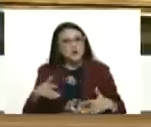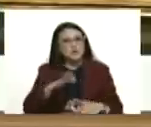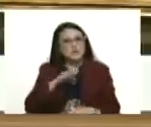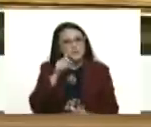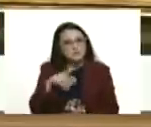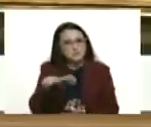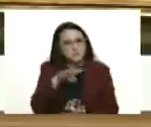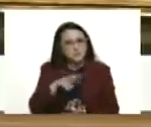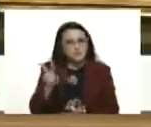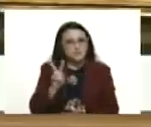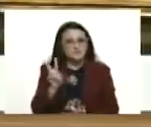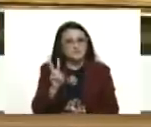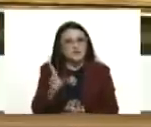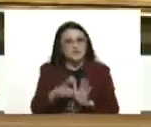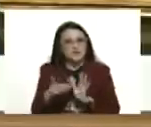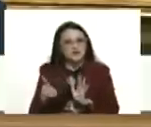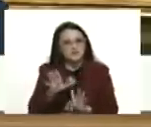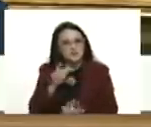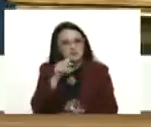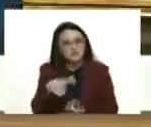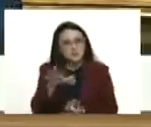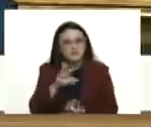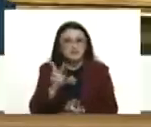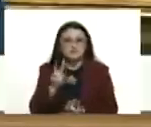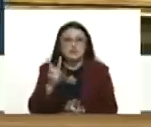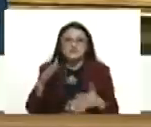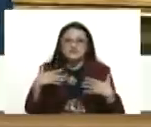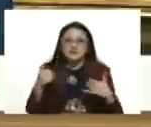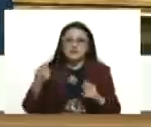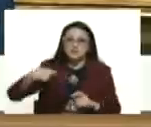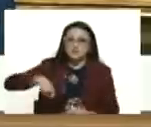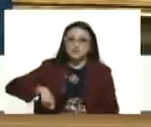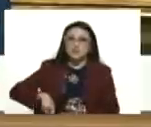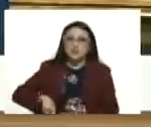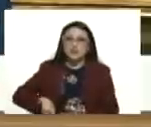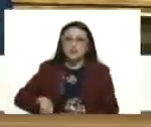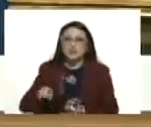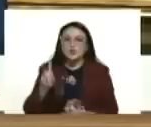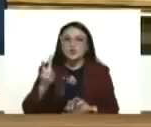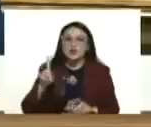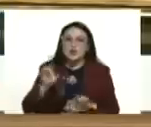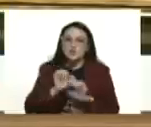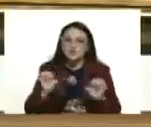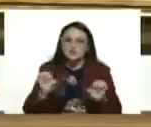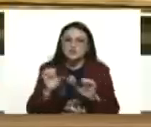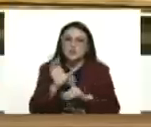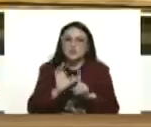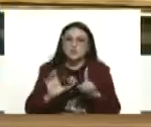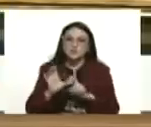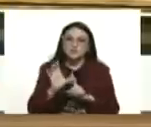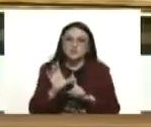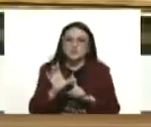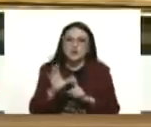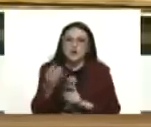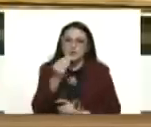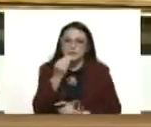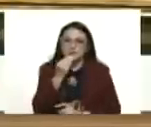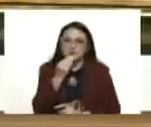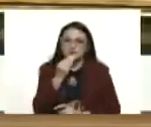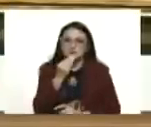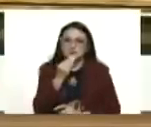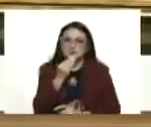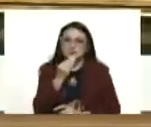Venezuela. El derecho que tiene el pueblo de Venezuela a la salud, al salario, a la educación, a la cultura, a la alimentación.